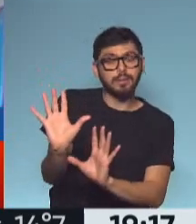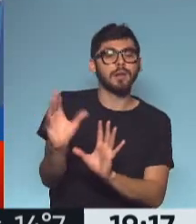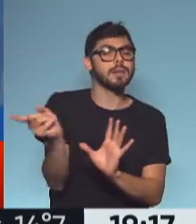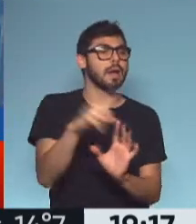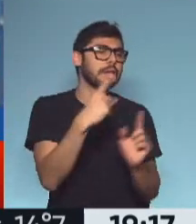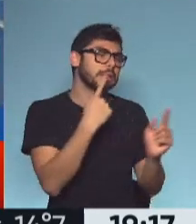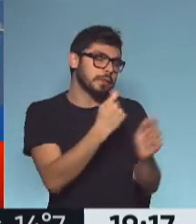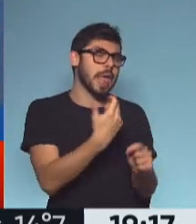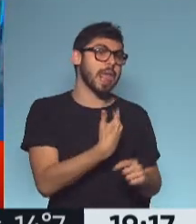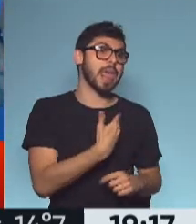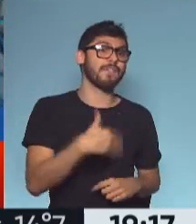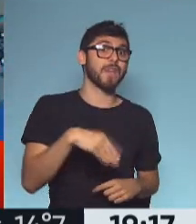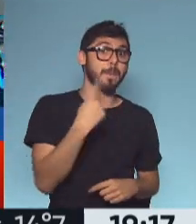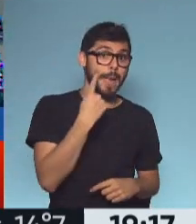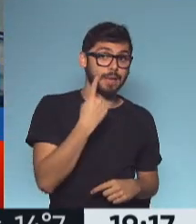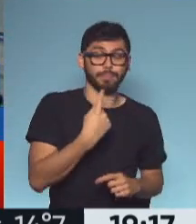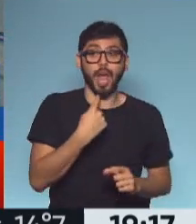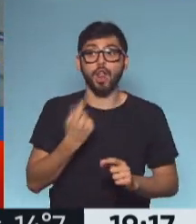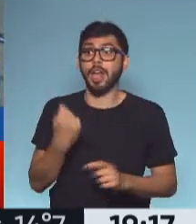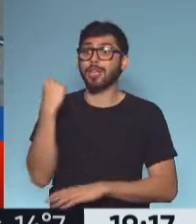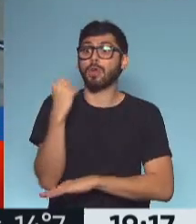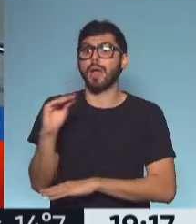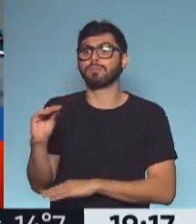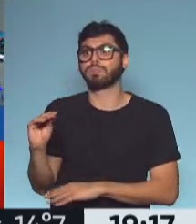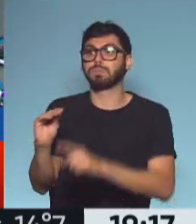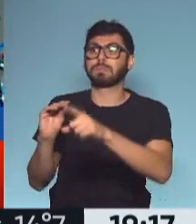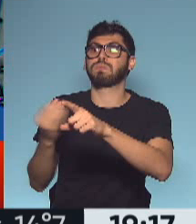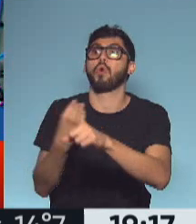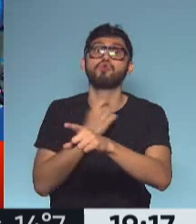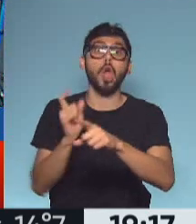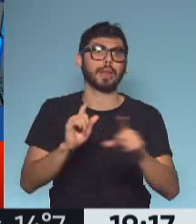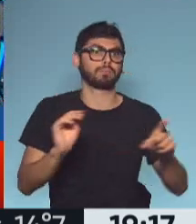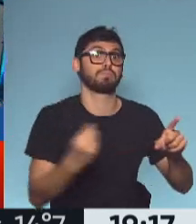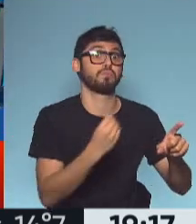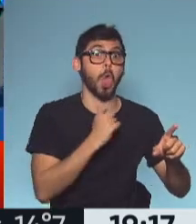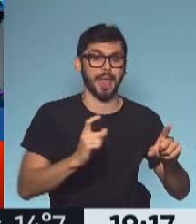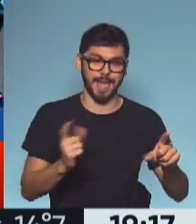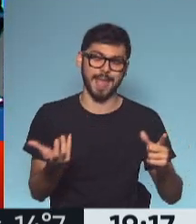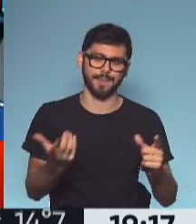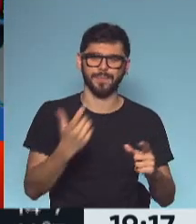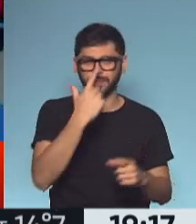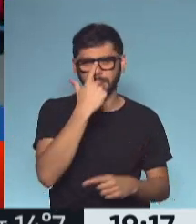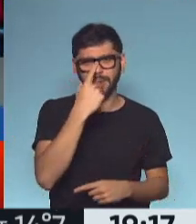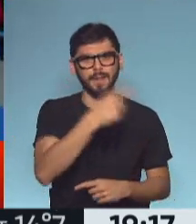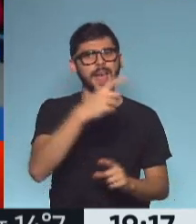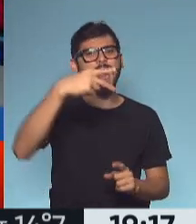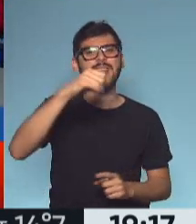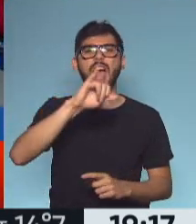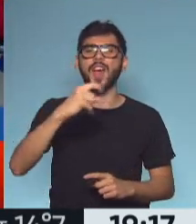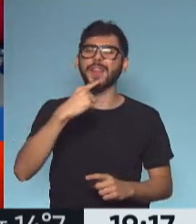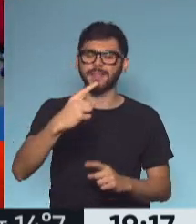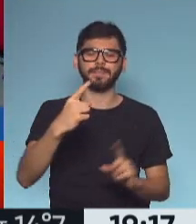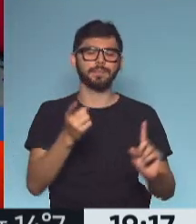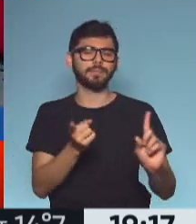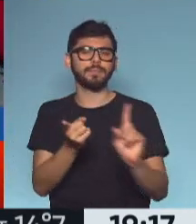el Fondo Monetario sin caer en default en ninguno de los dos organismos que son los más importantes. Nasa recién mencionaba el tema del vínculo muy estrecho y es